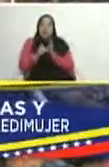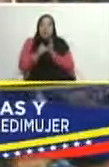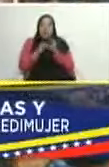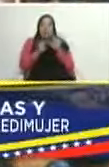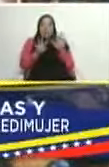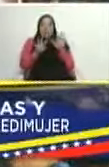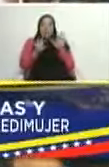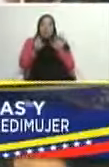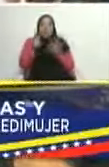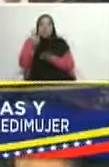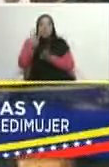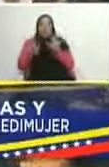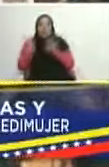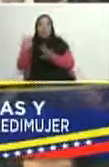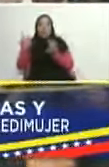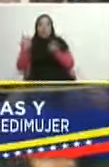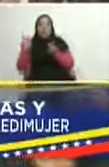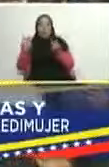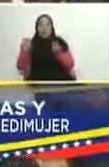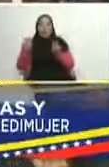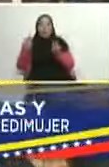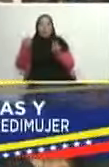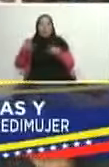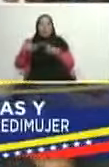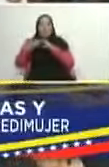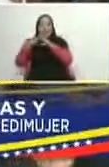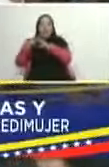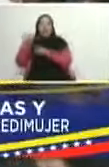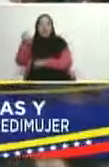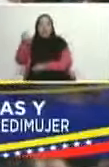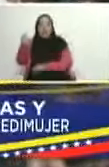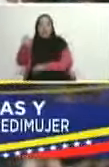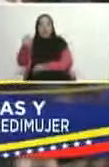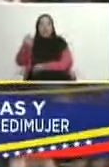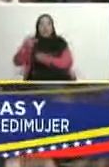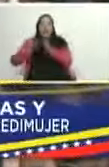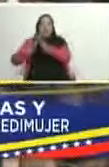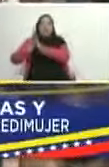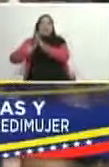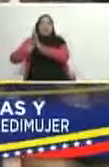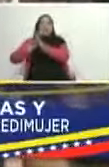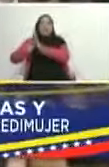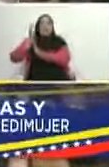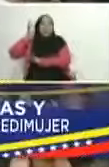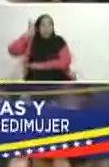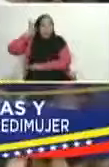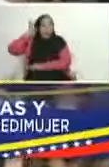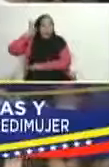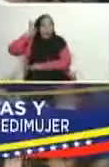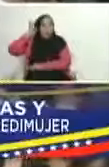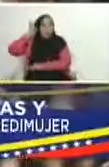41.900 nuevos créditos de financiamiento para emprendimiento de las mujeres.